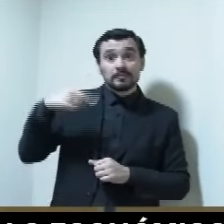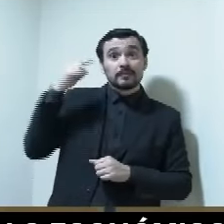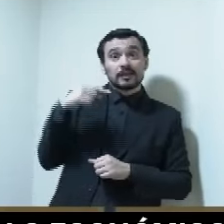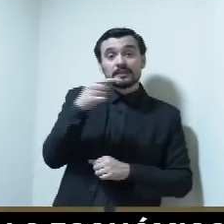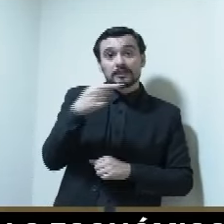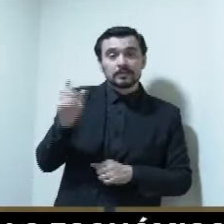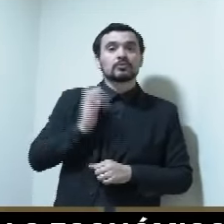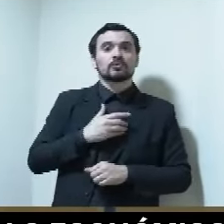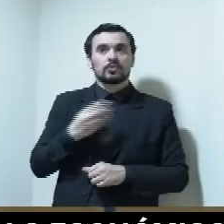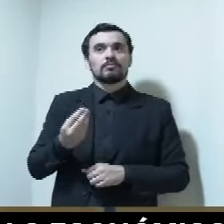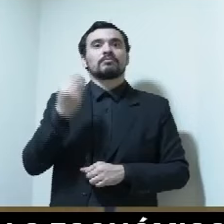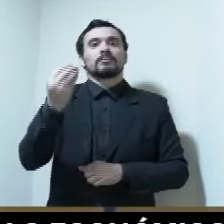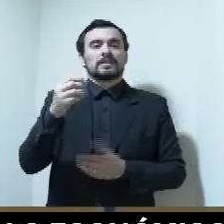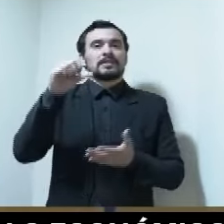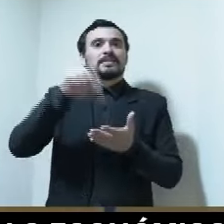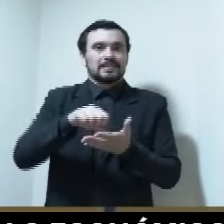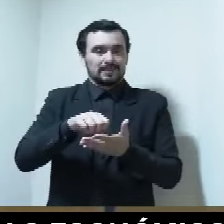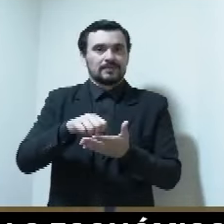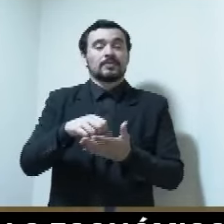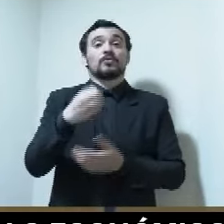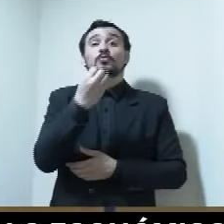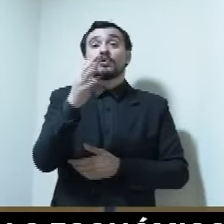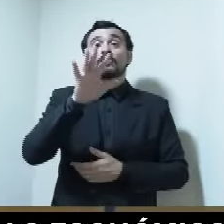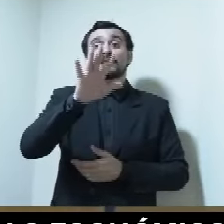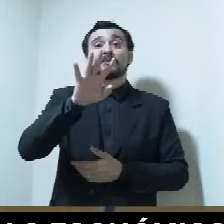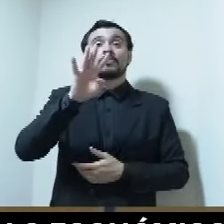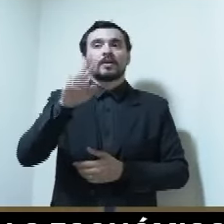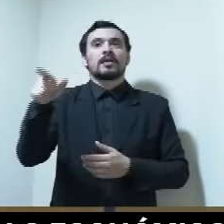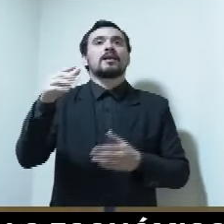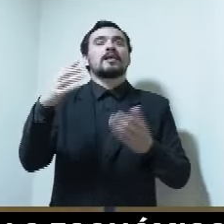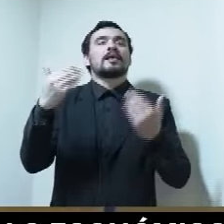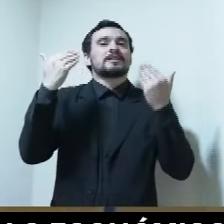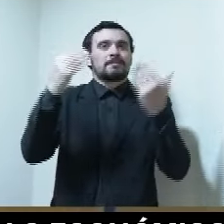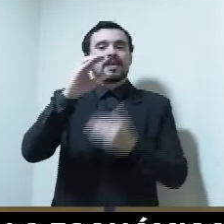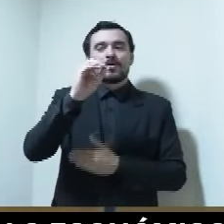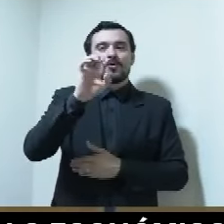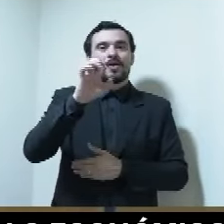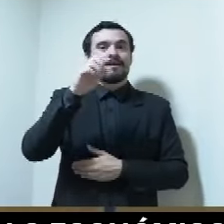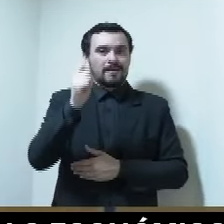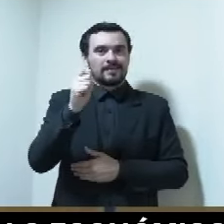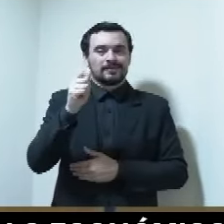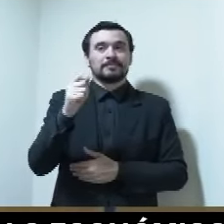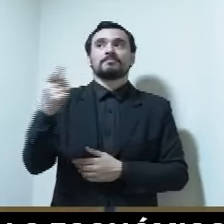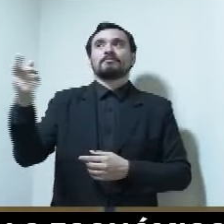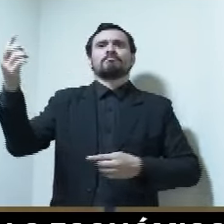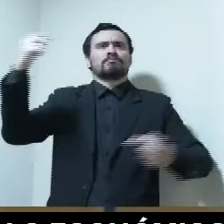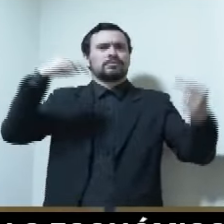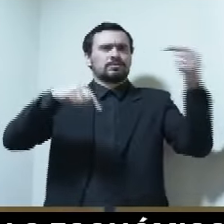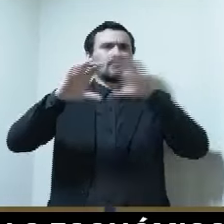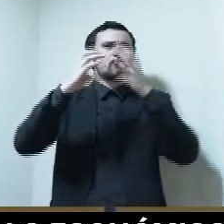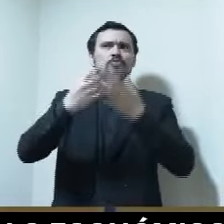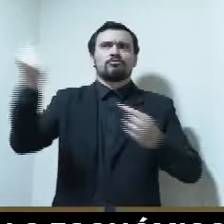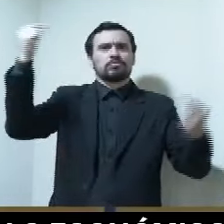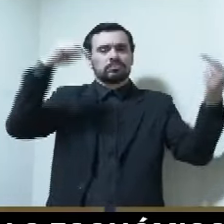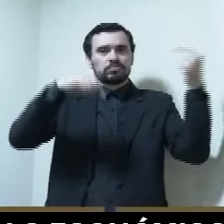tuvimos el honor de ser la sede de la edición número 54 de la Asamblea General de la OEA, recibiendo a delegaciones de todo el mundo